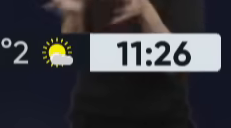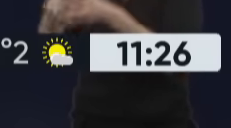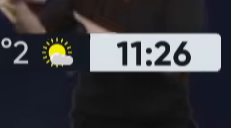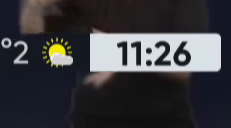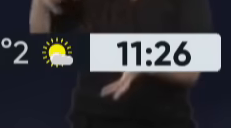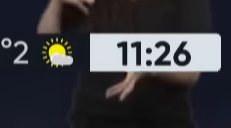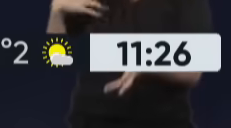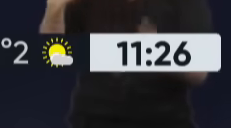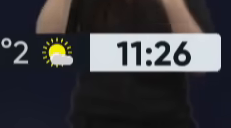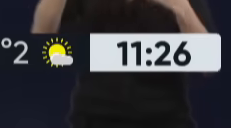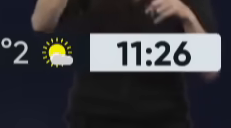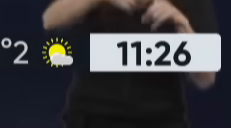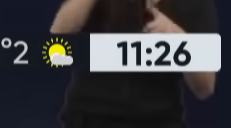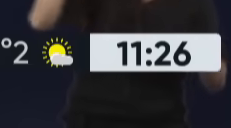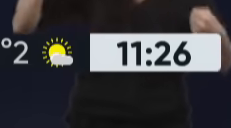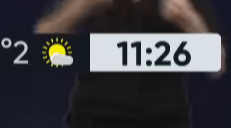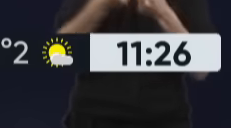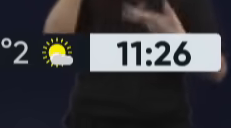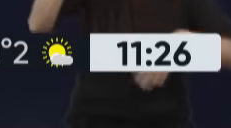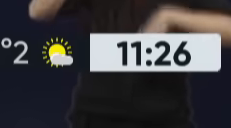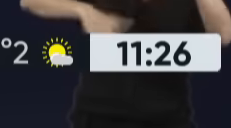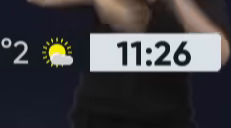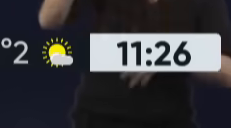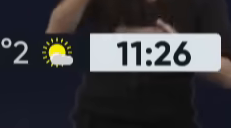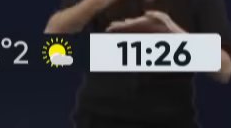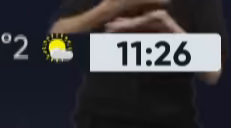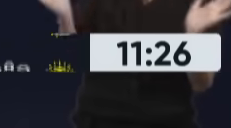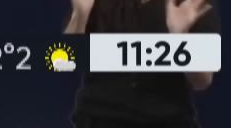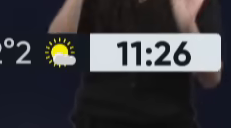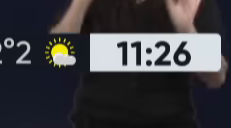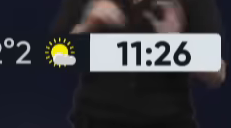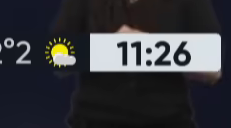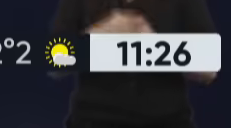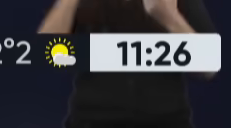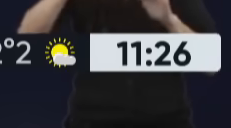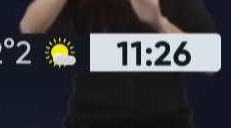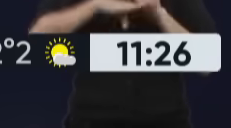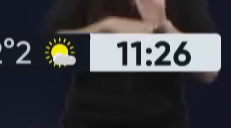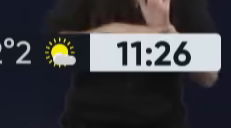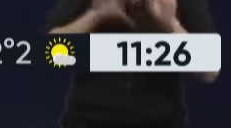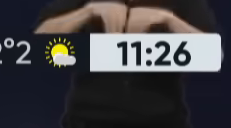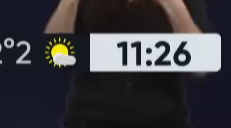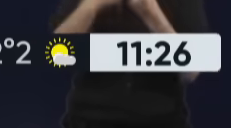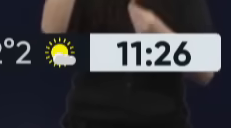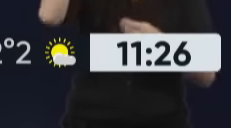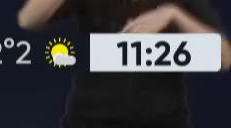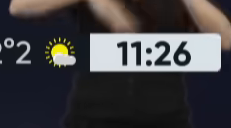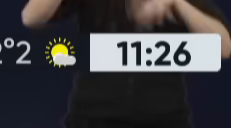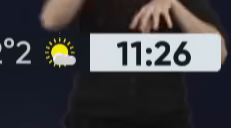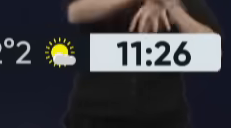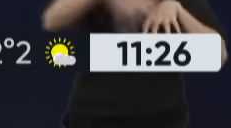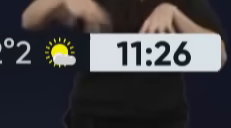de diferentes concesiones de obras que se van a ir conociendo. El plan incluye 15 obras proyectadas en todo el